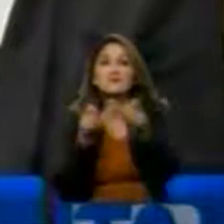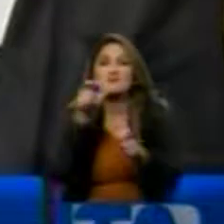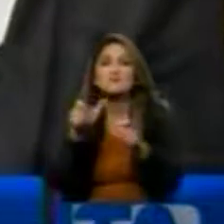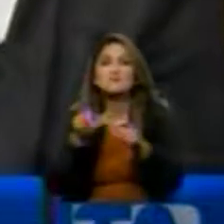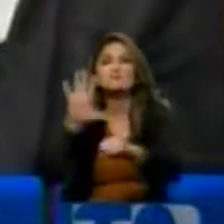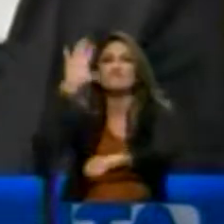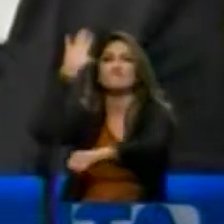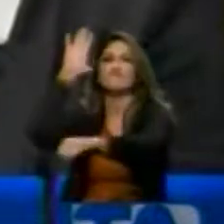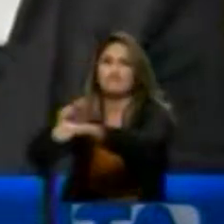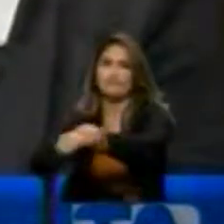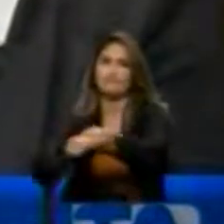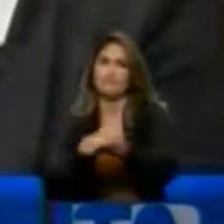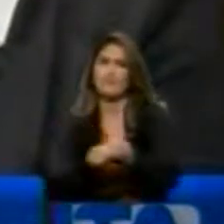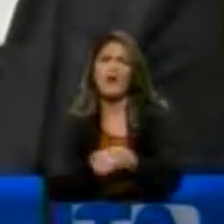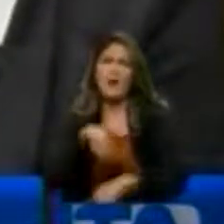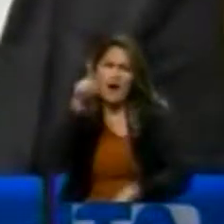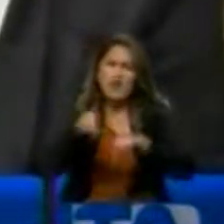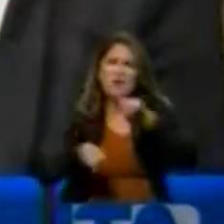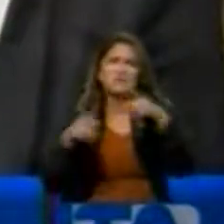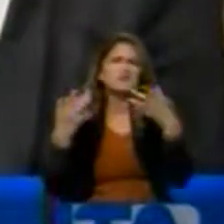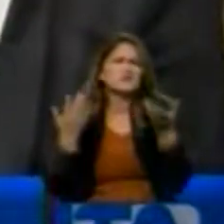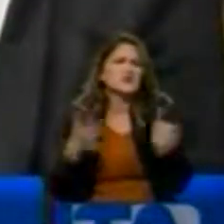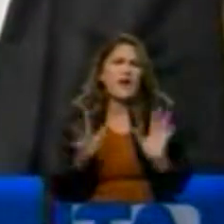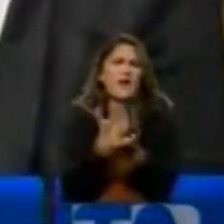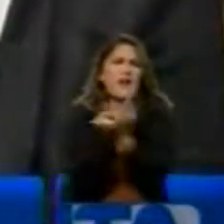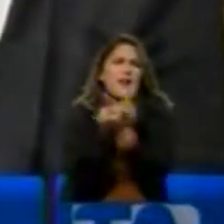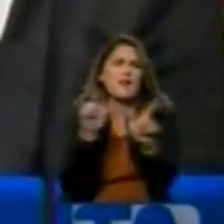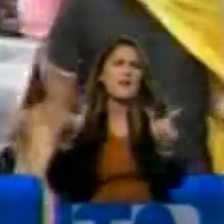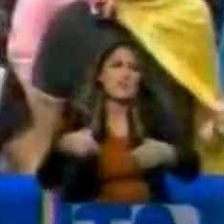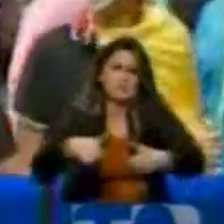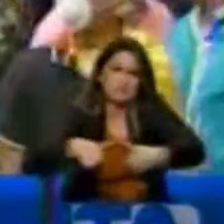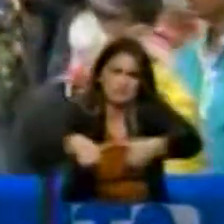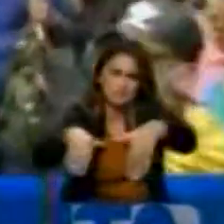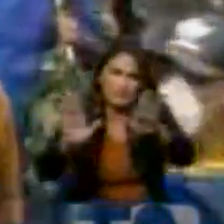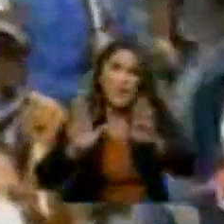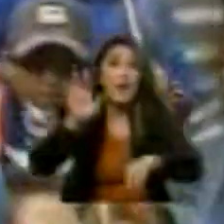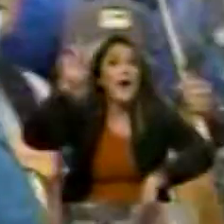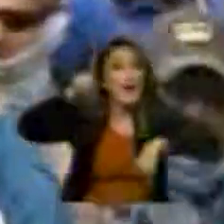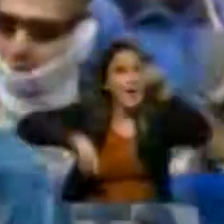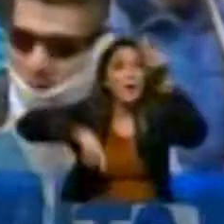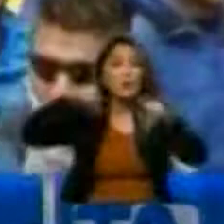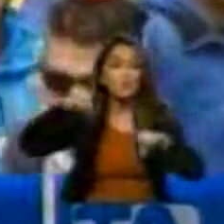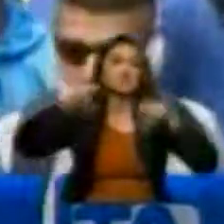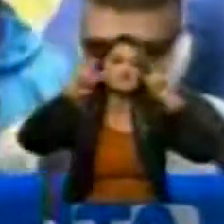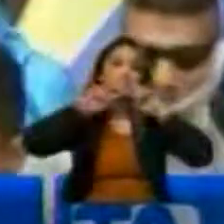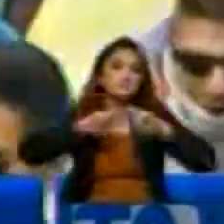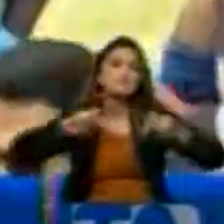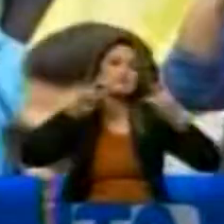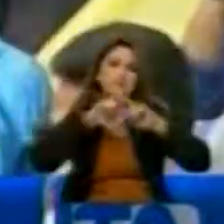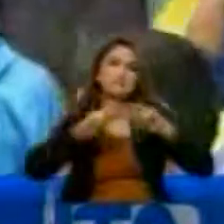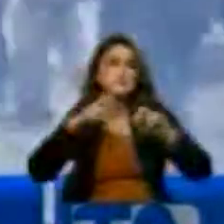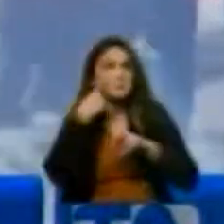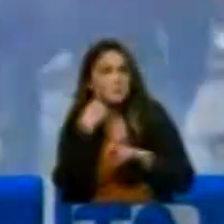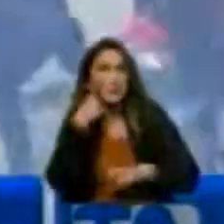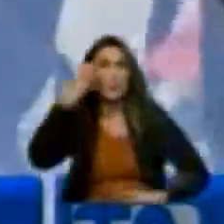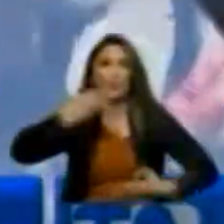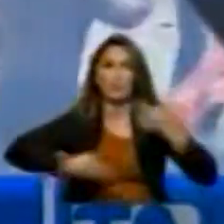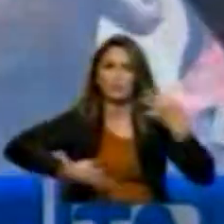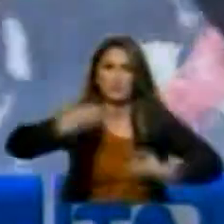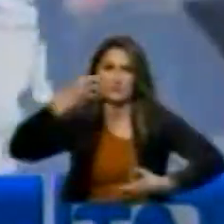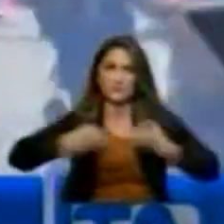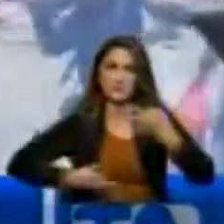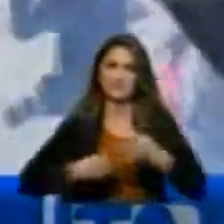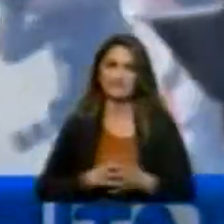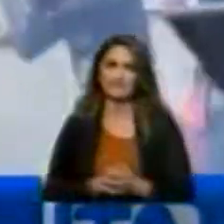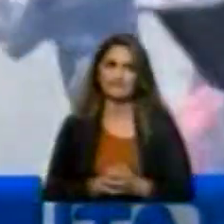libertad. En todos estos casos hay procedimientos legales. Además, descarta la existencia de personas desaparecidas, pues hasta el